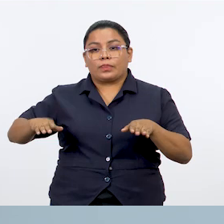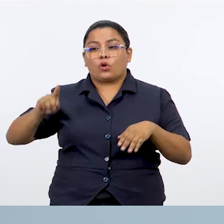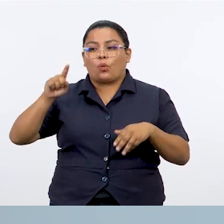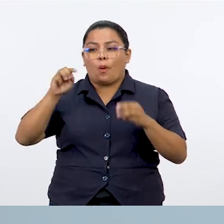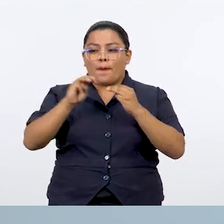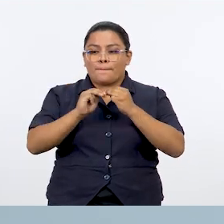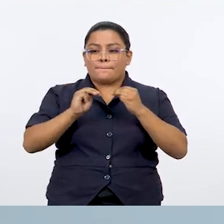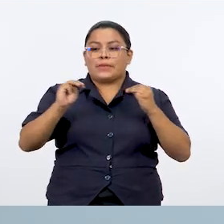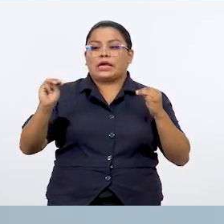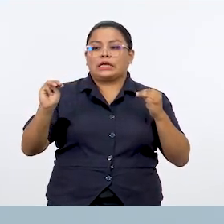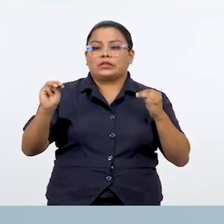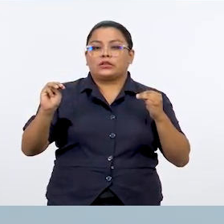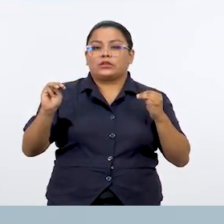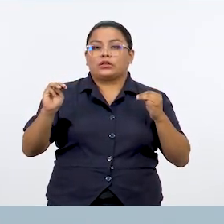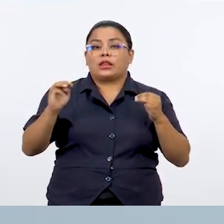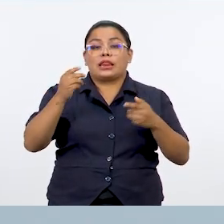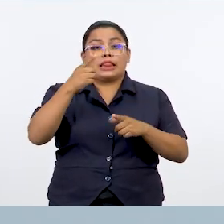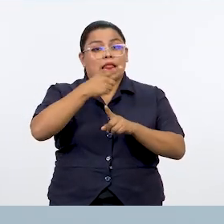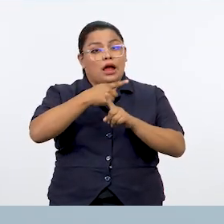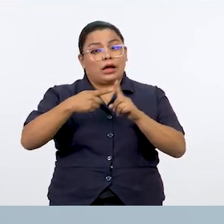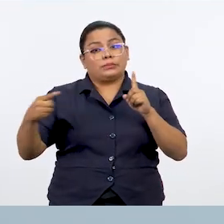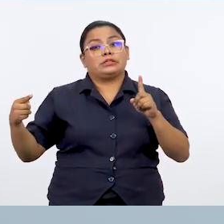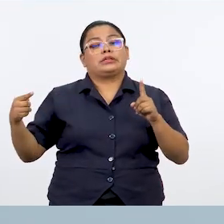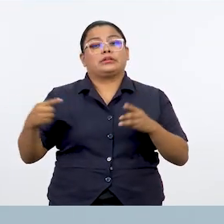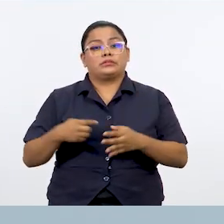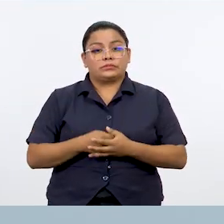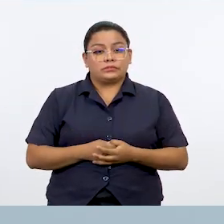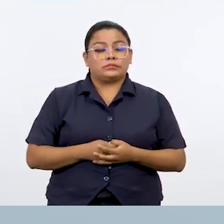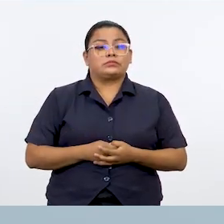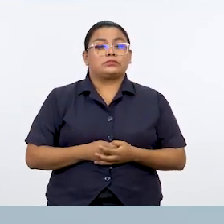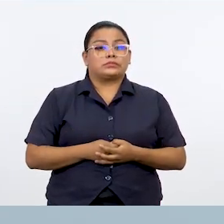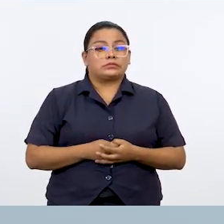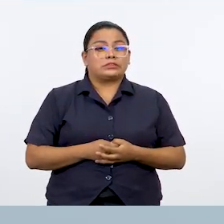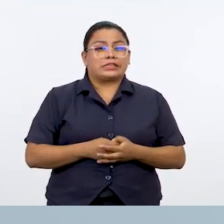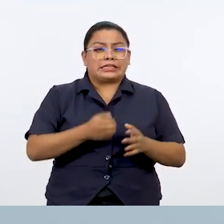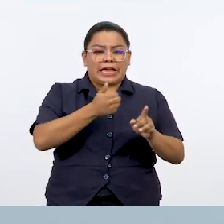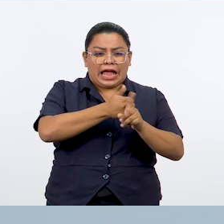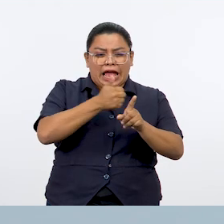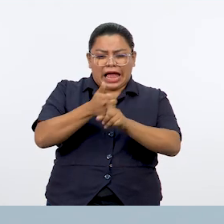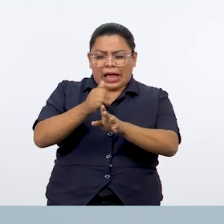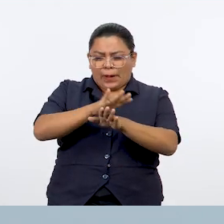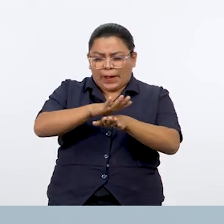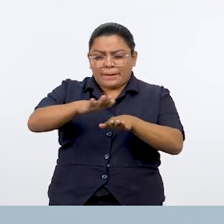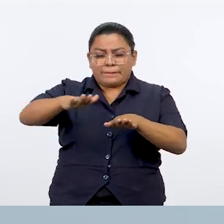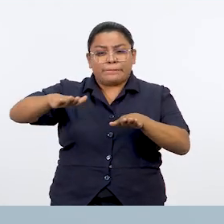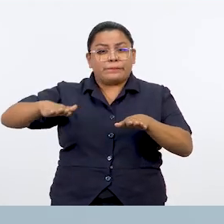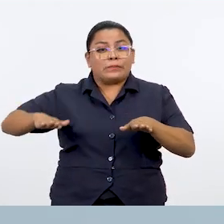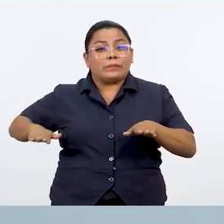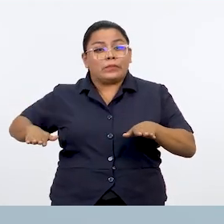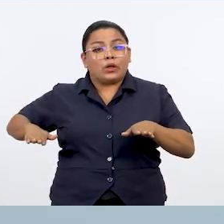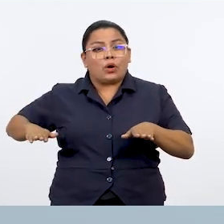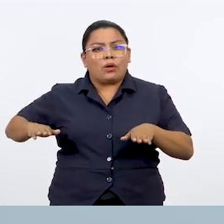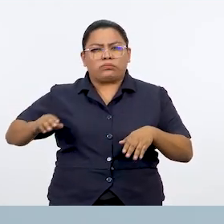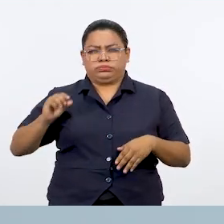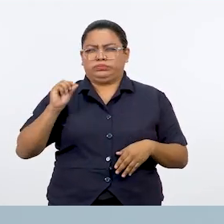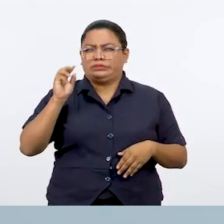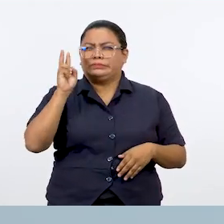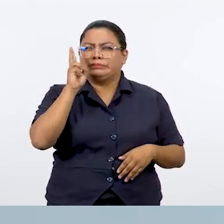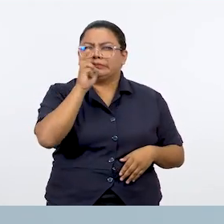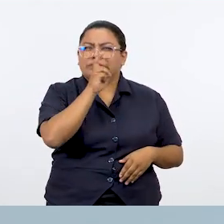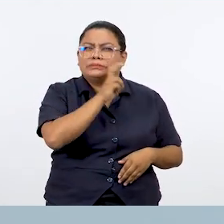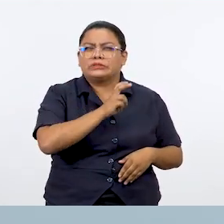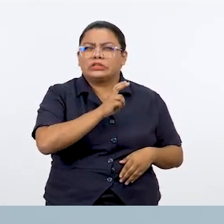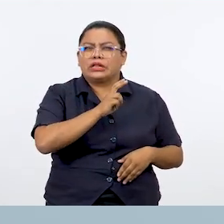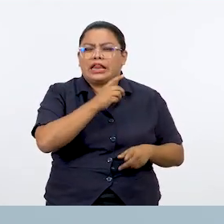metro cuadrado solamente la mitad. Es decir, cada pupitre está un poco extraño esto de